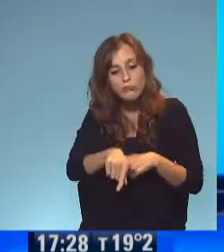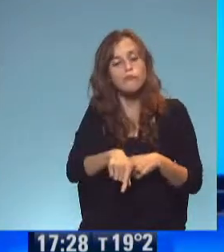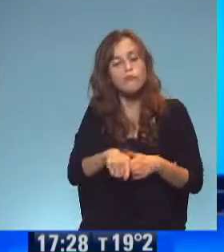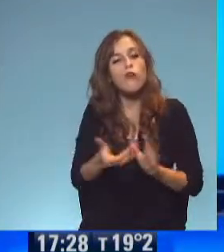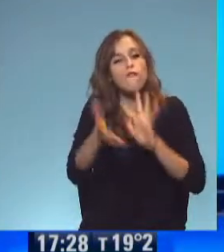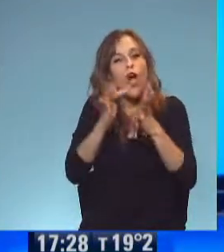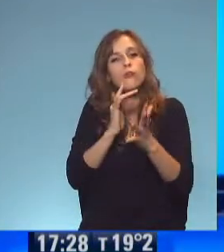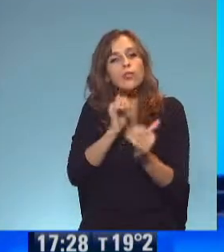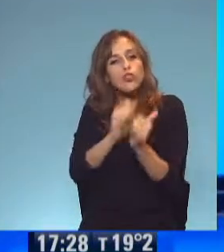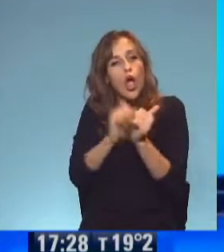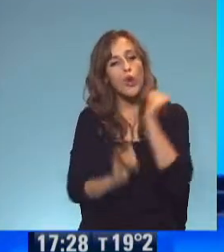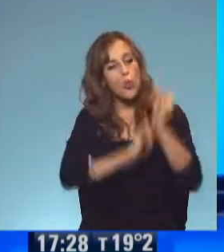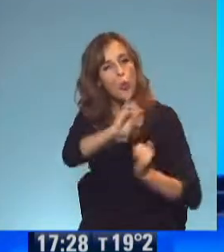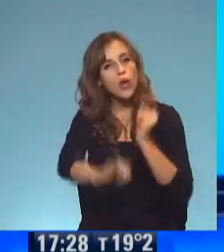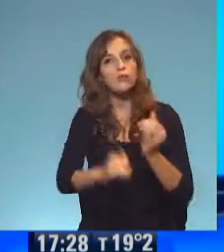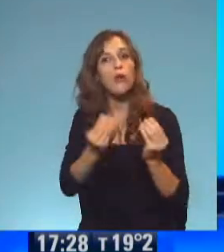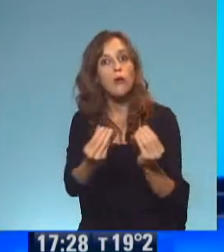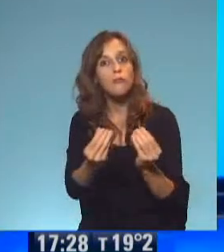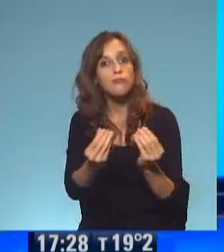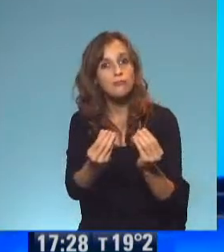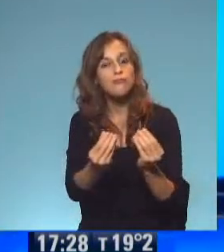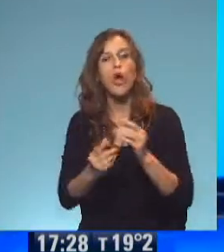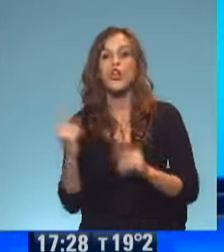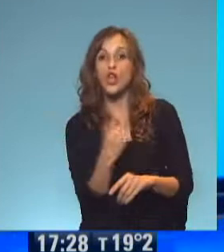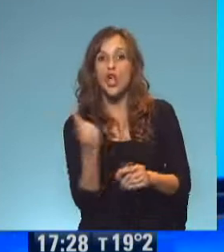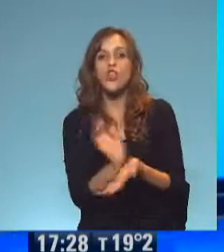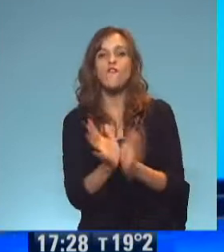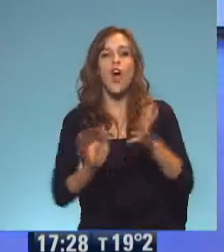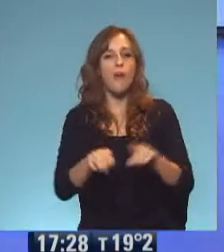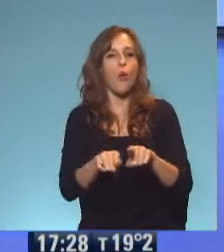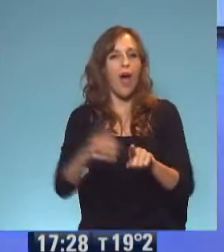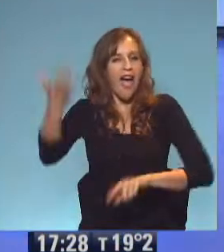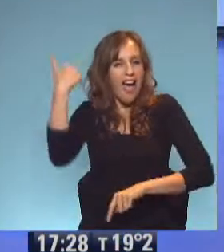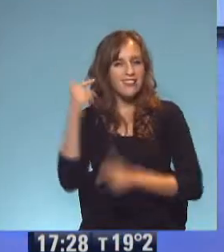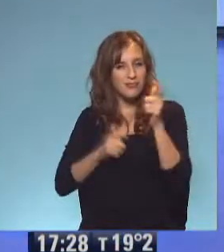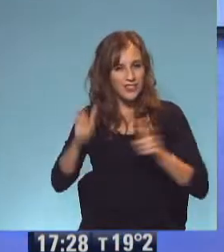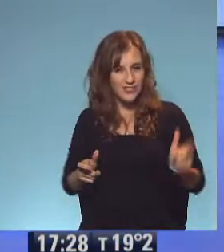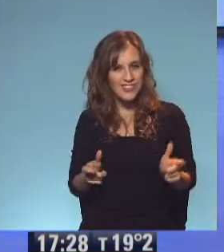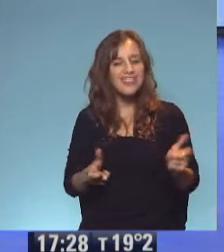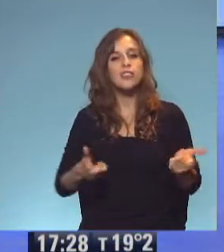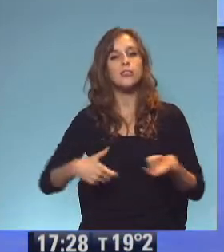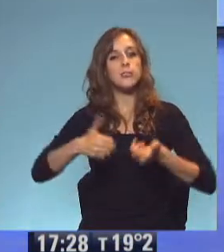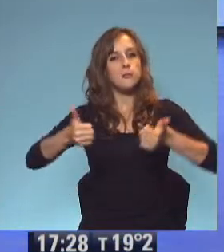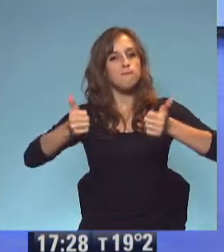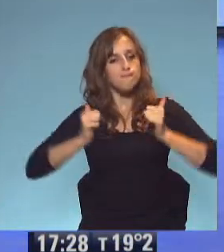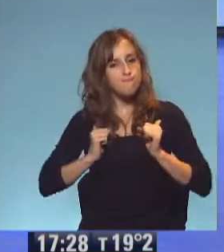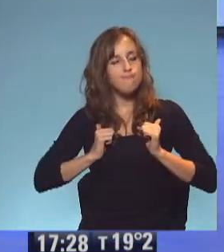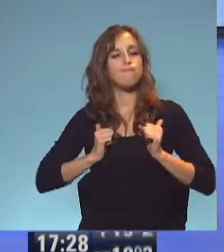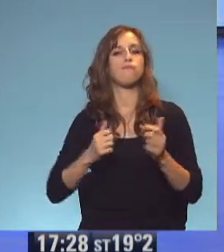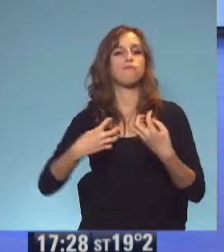se reunían para escucharlas. Bueno, nosotros vamos a hacer algo parecido, ¿no? Nos juntamos a escuchar esta